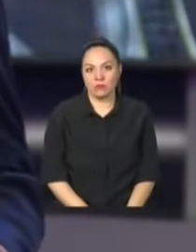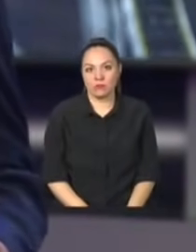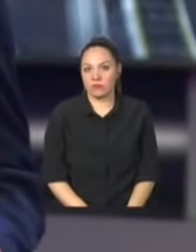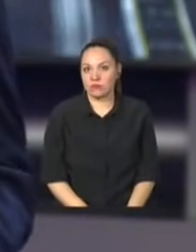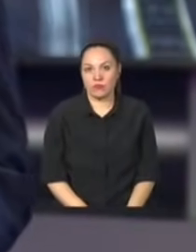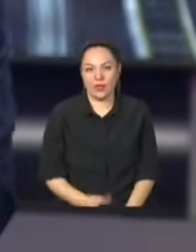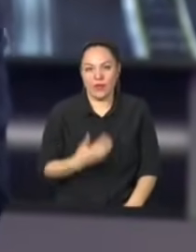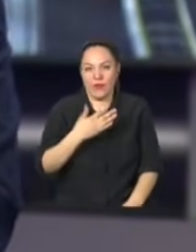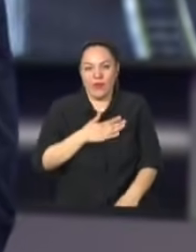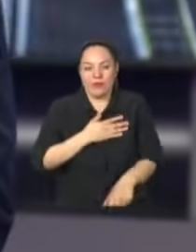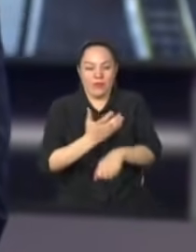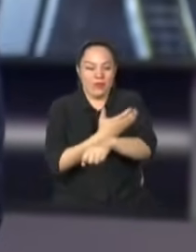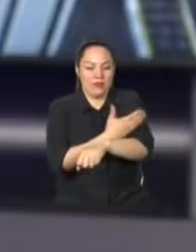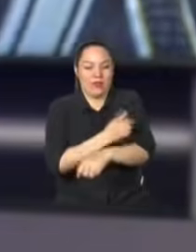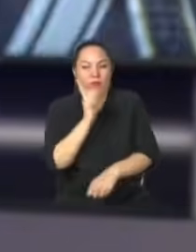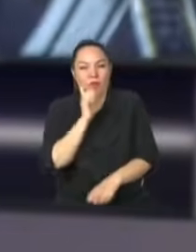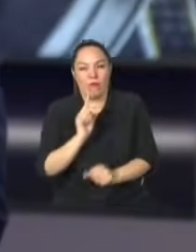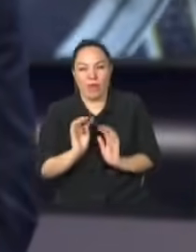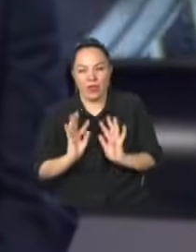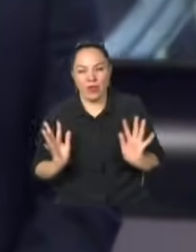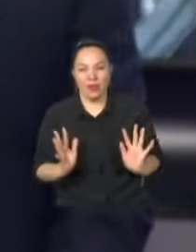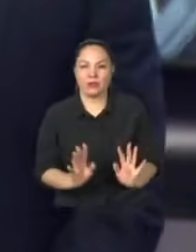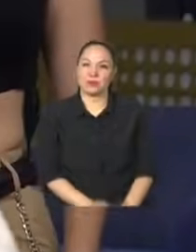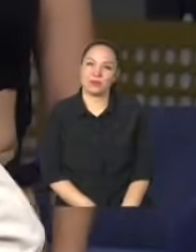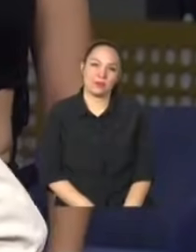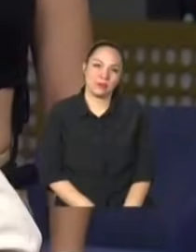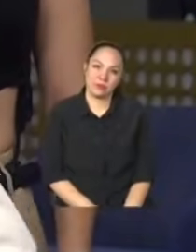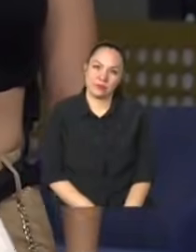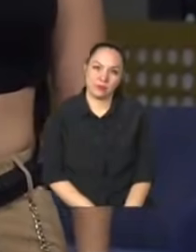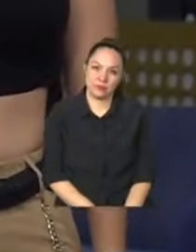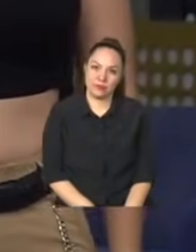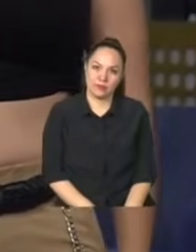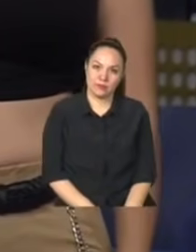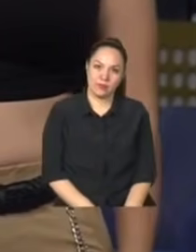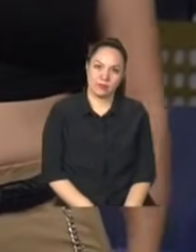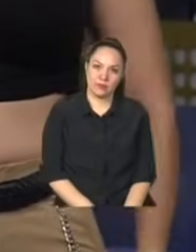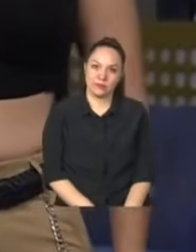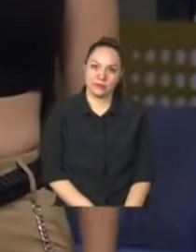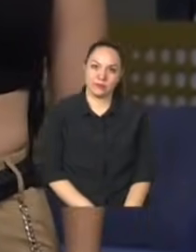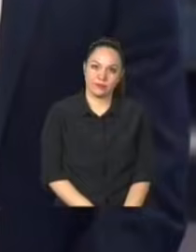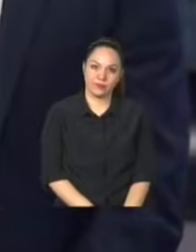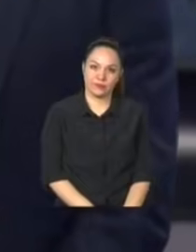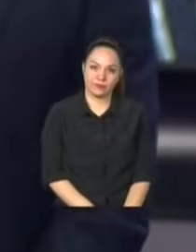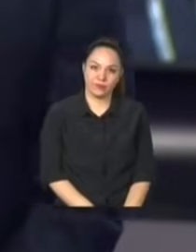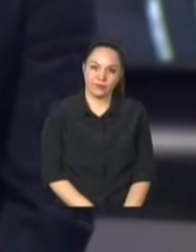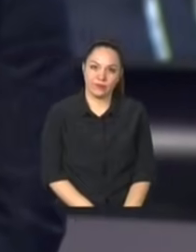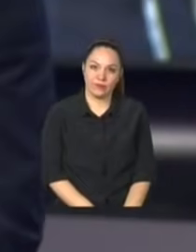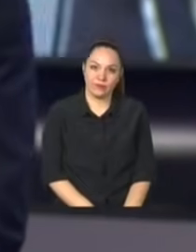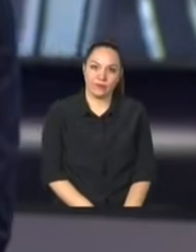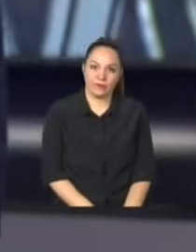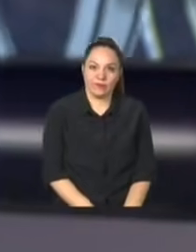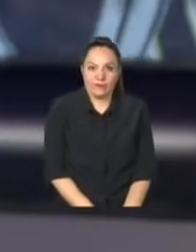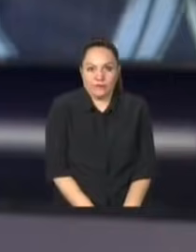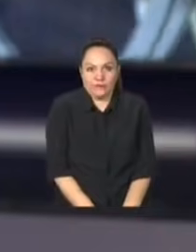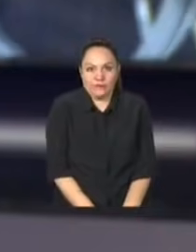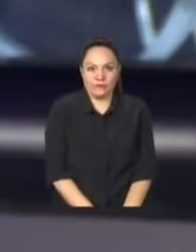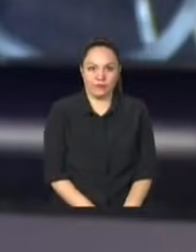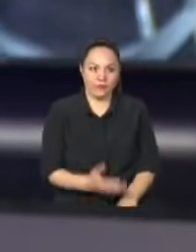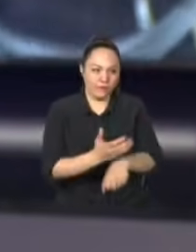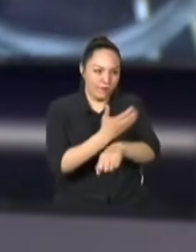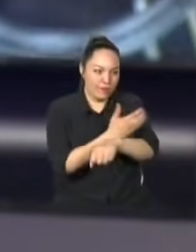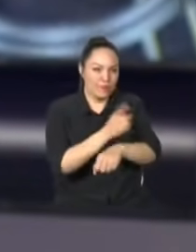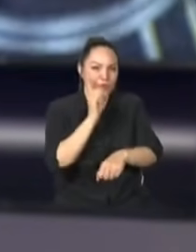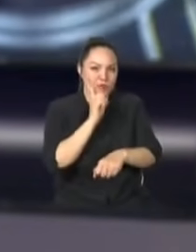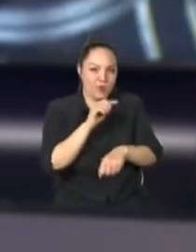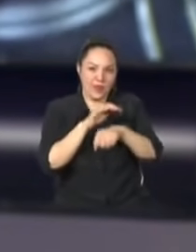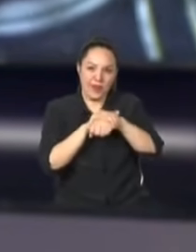compañera, Chavis. Muy mal, ¿no? ¿A qué se refiere con qué compañera? Pues es que es compañera, es amiga y